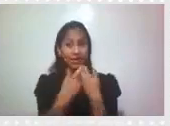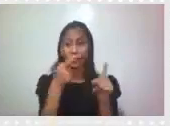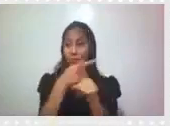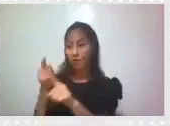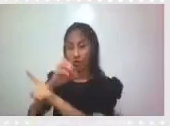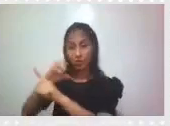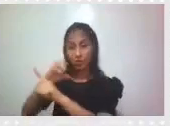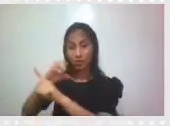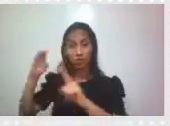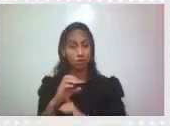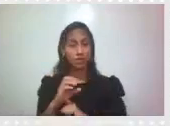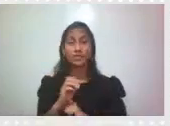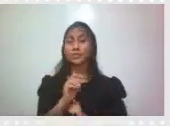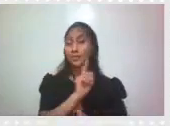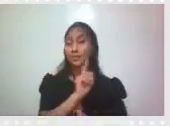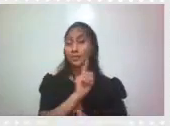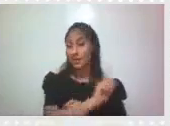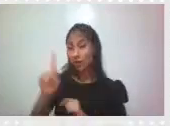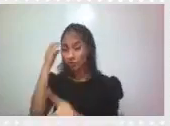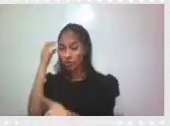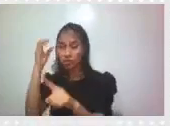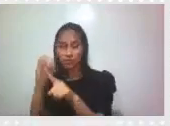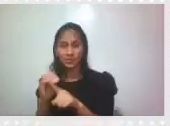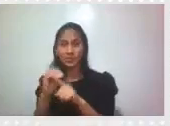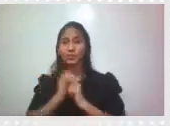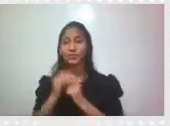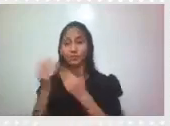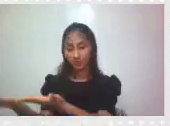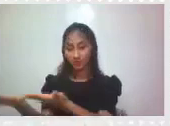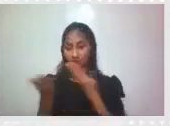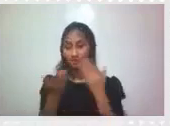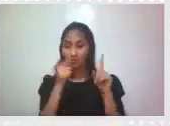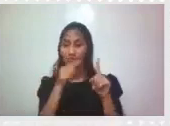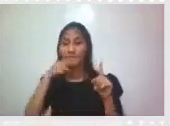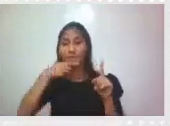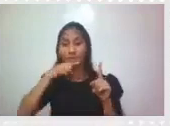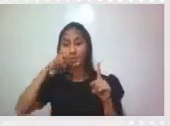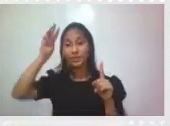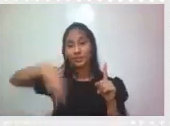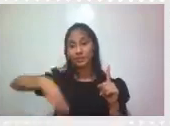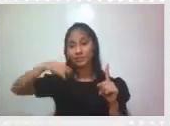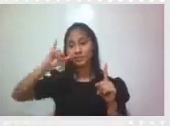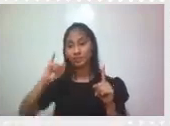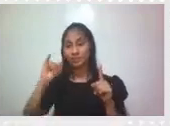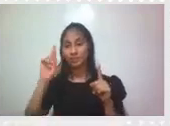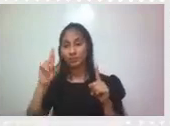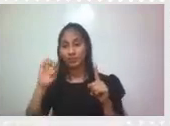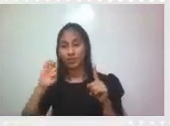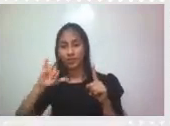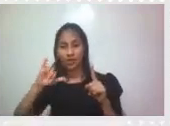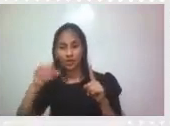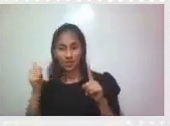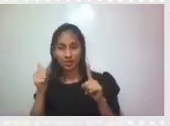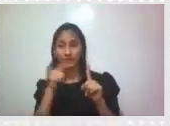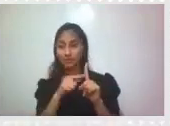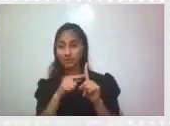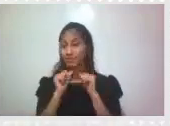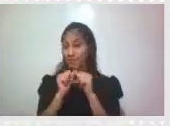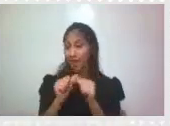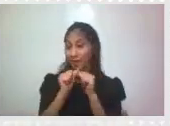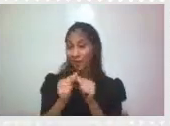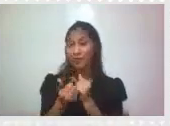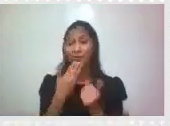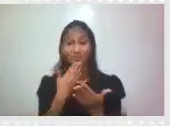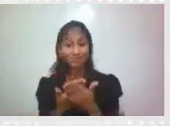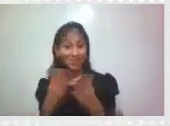tienen cada uno de estos objetivos, le voy a dar pase a Mireya Camacho para que continúe con la explicación. Muchas gracias por su